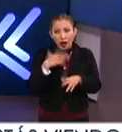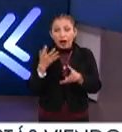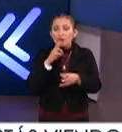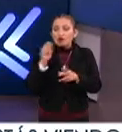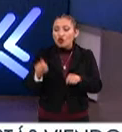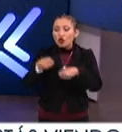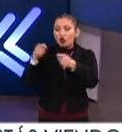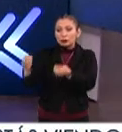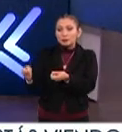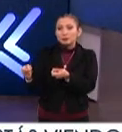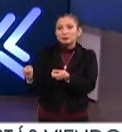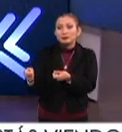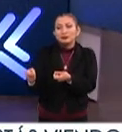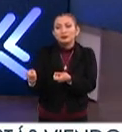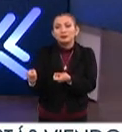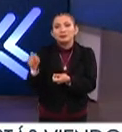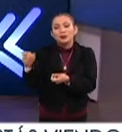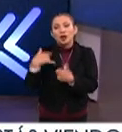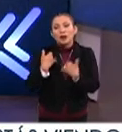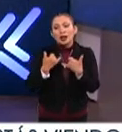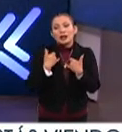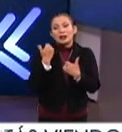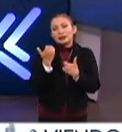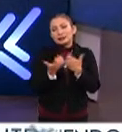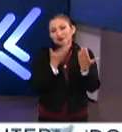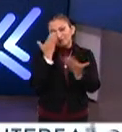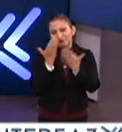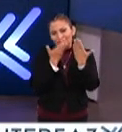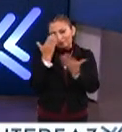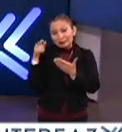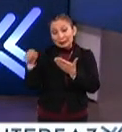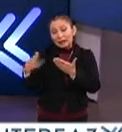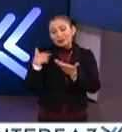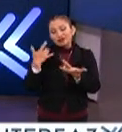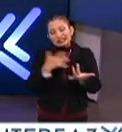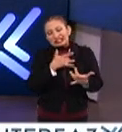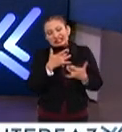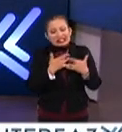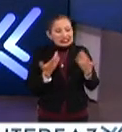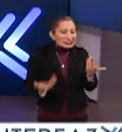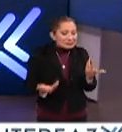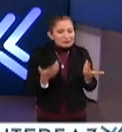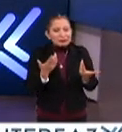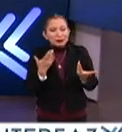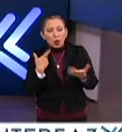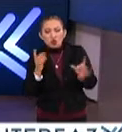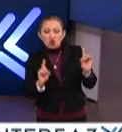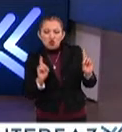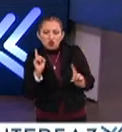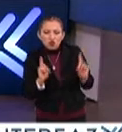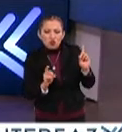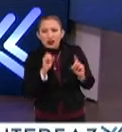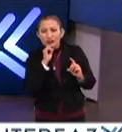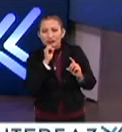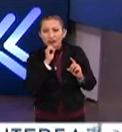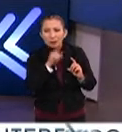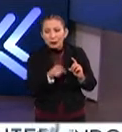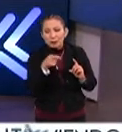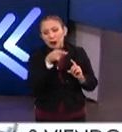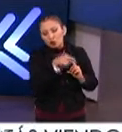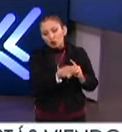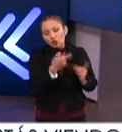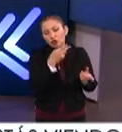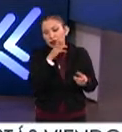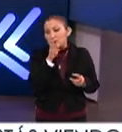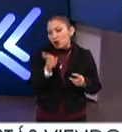la voz y la palabra a jóvenes estudiantes que están inquietos, que están con dudas y por supuesto, para eso estás tú